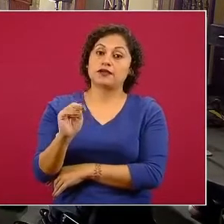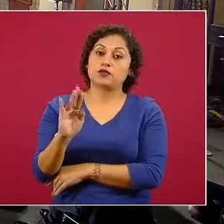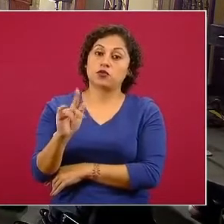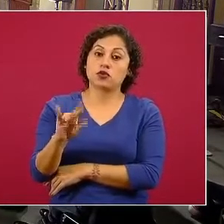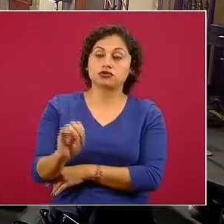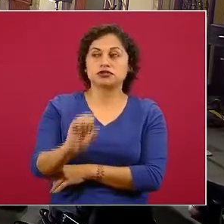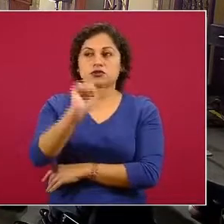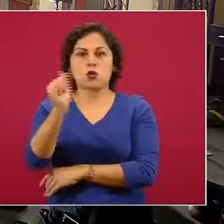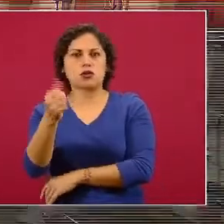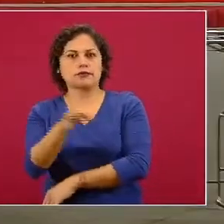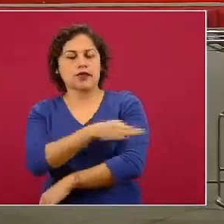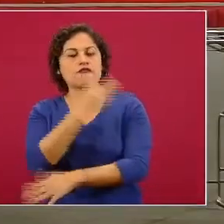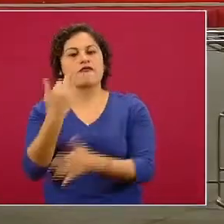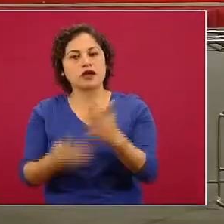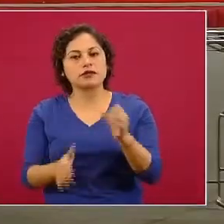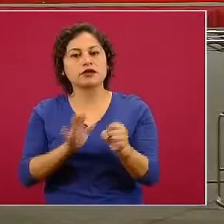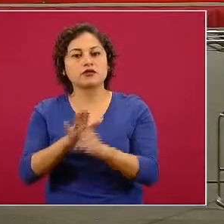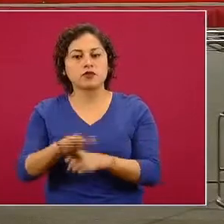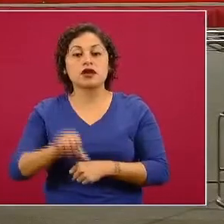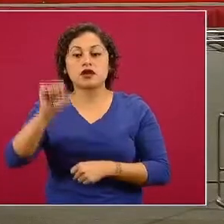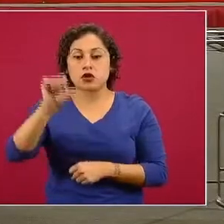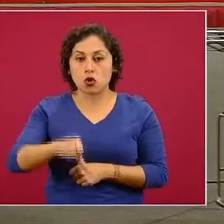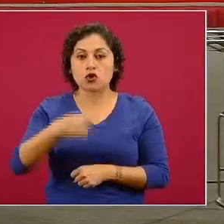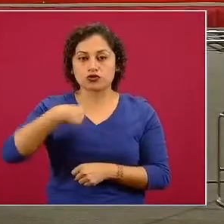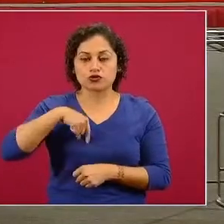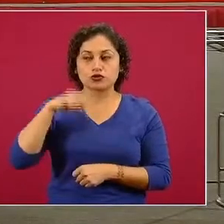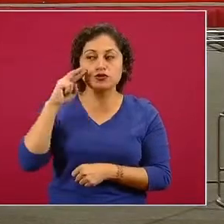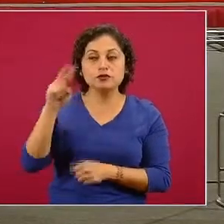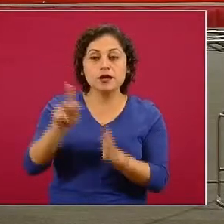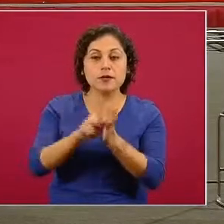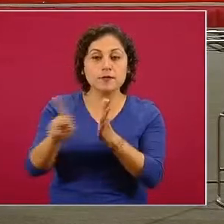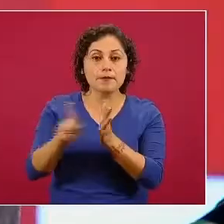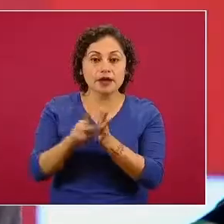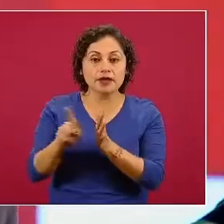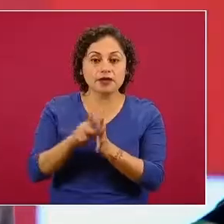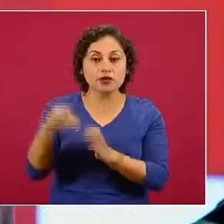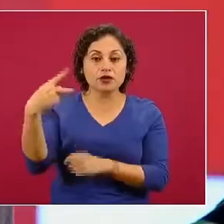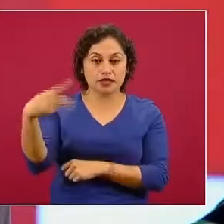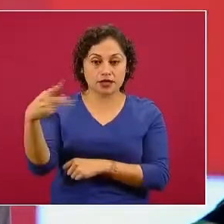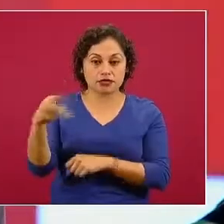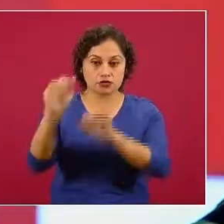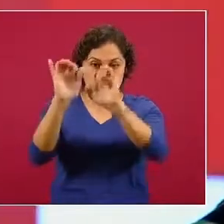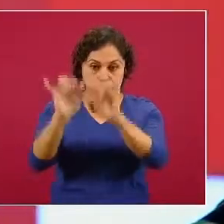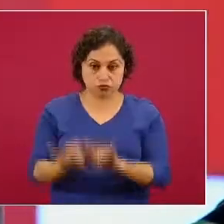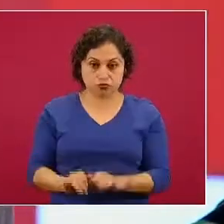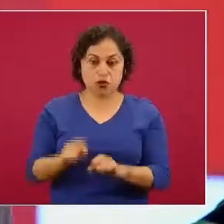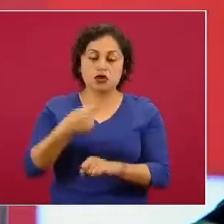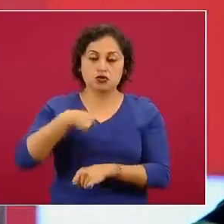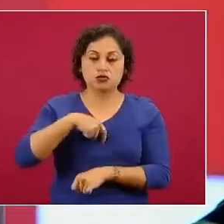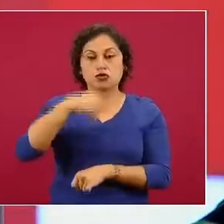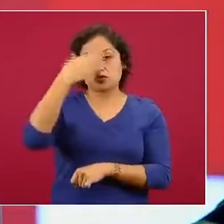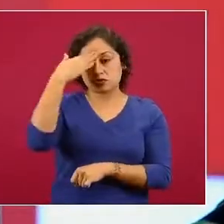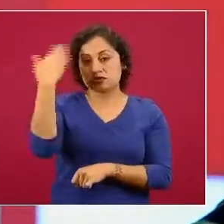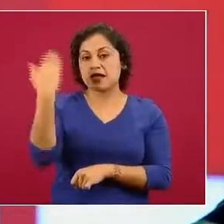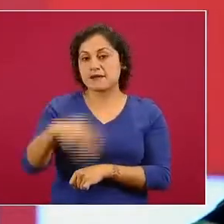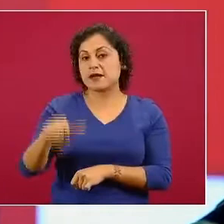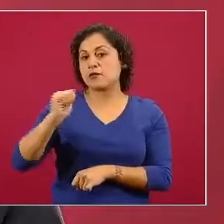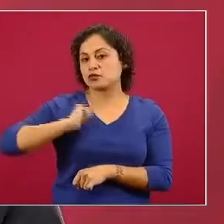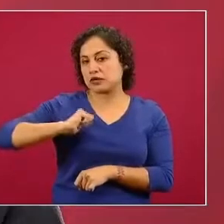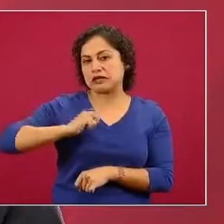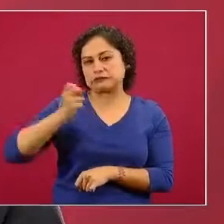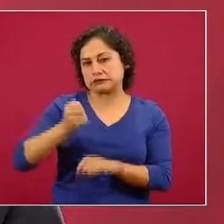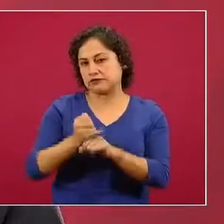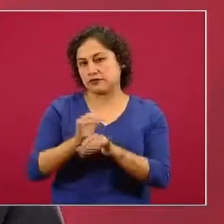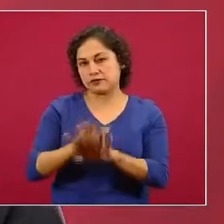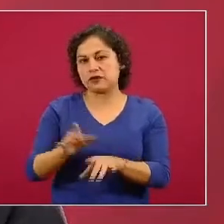Exacto. Hoy vimos la nota que usted escribe y que su periódico puso en titular, aunque sabemos que es información antigua, con usted mismo lo hemos comentado